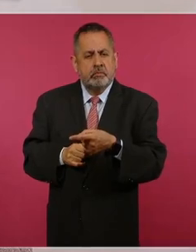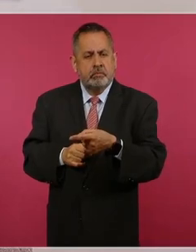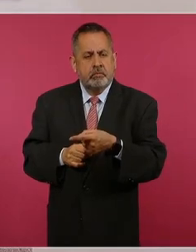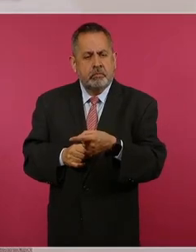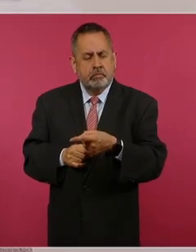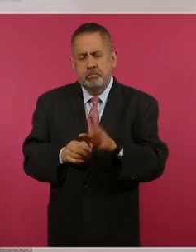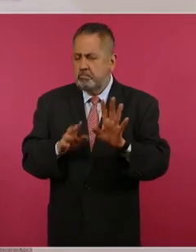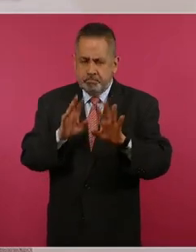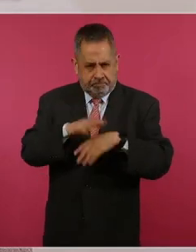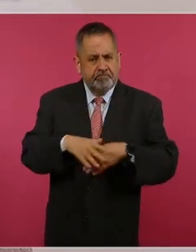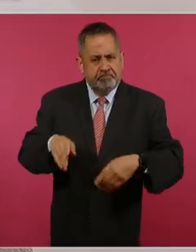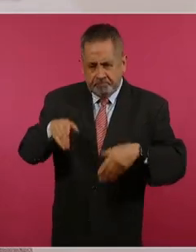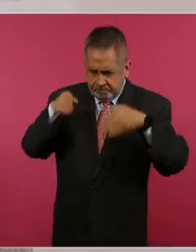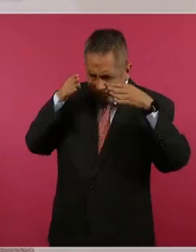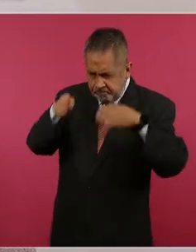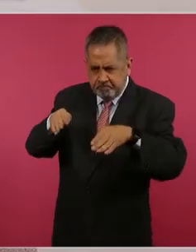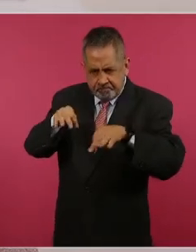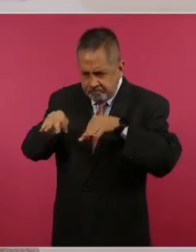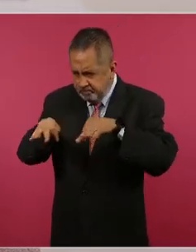Ahí estamos trabajando